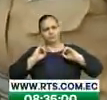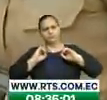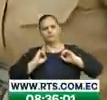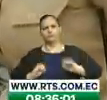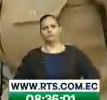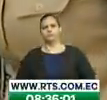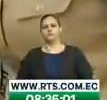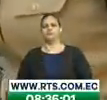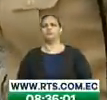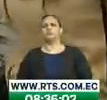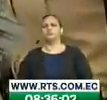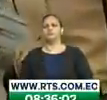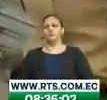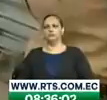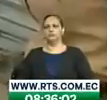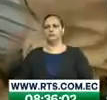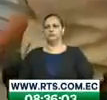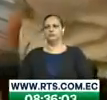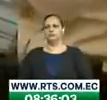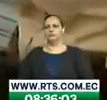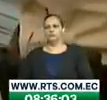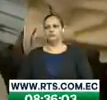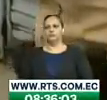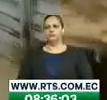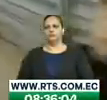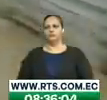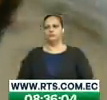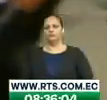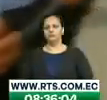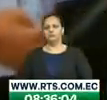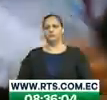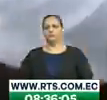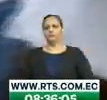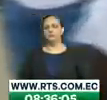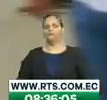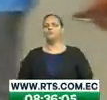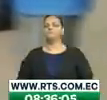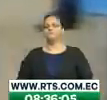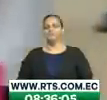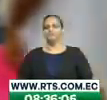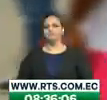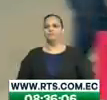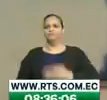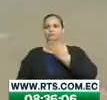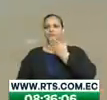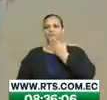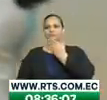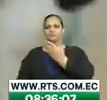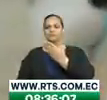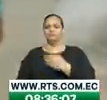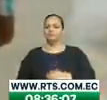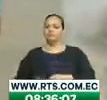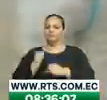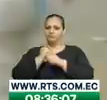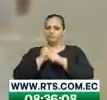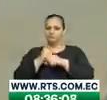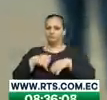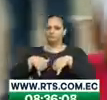resguardo, en este sector no ha habido en el turno detenido. Muchas gracias y siga con su trabajo la